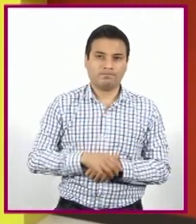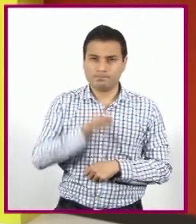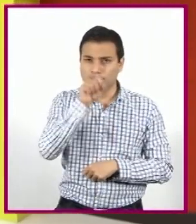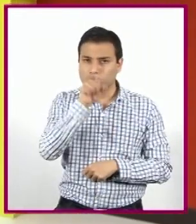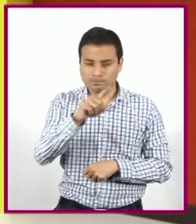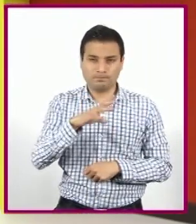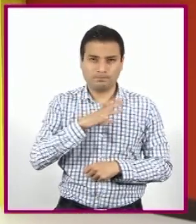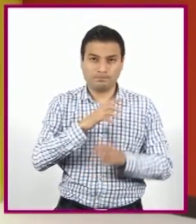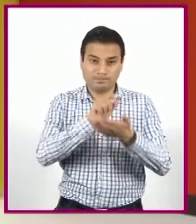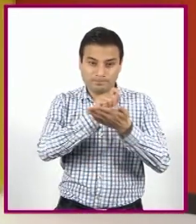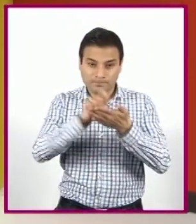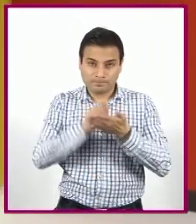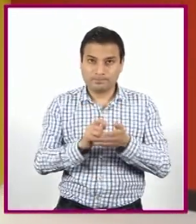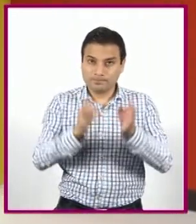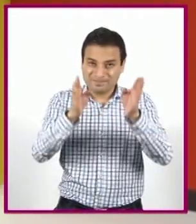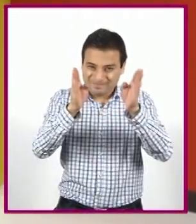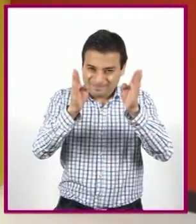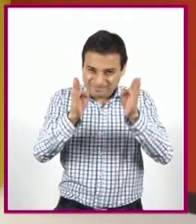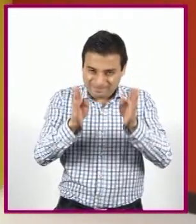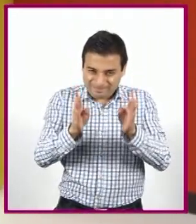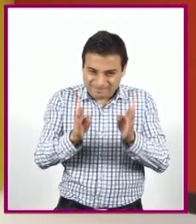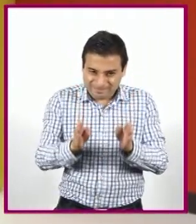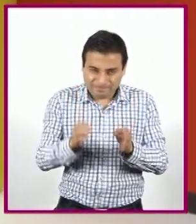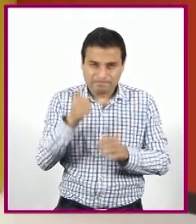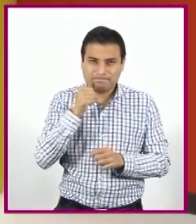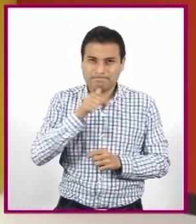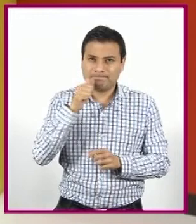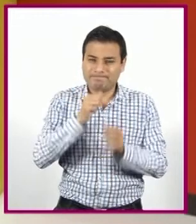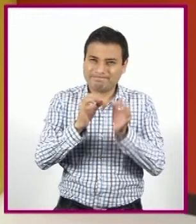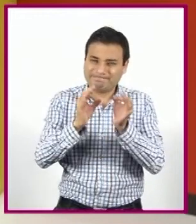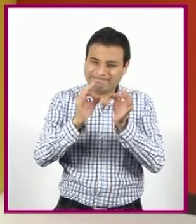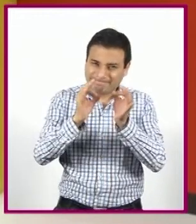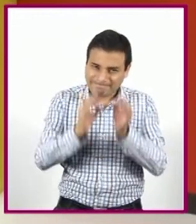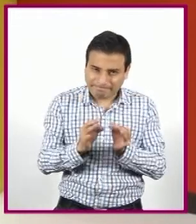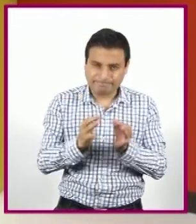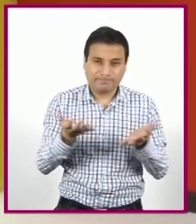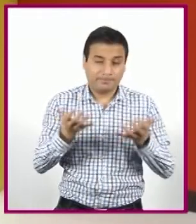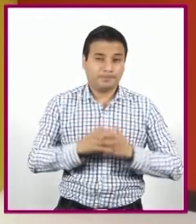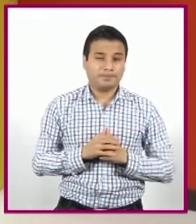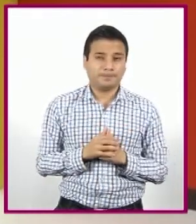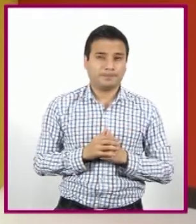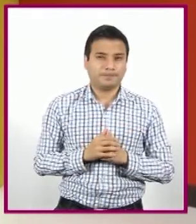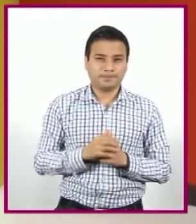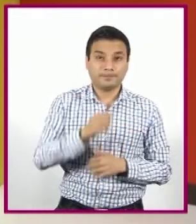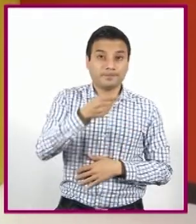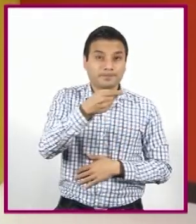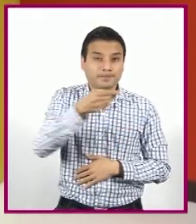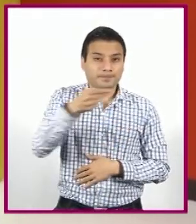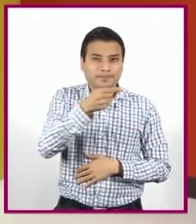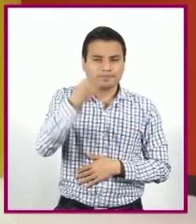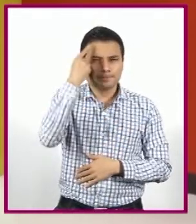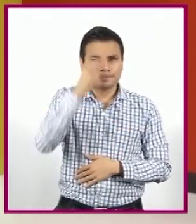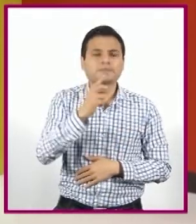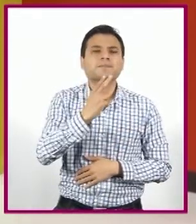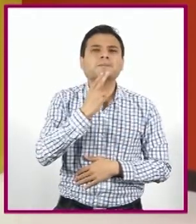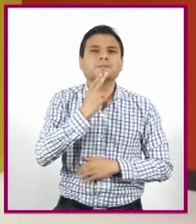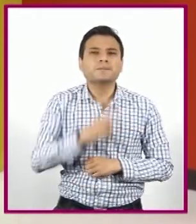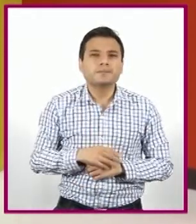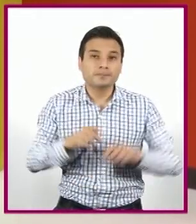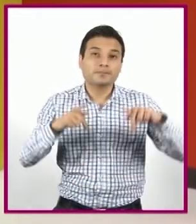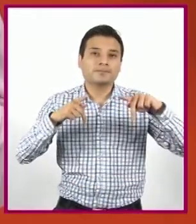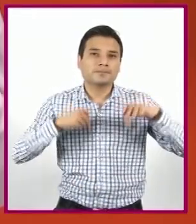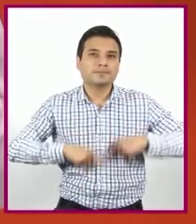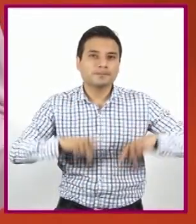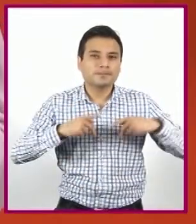decir, los márgenes son iguales del lado derecho e izquierdo. Los guiones largos se usaron para encerrar los